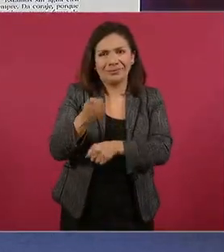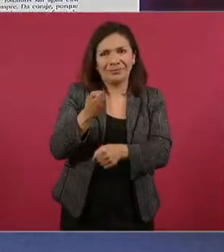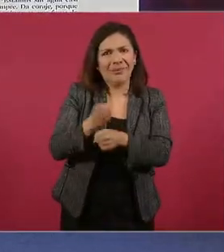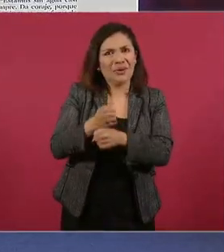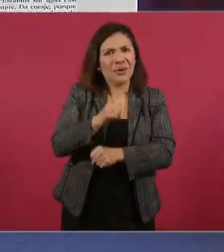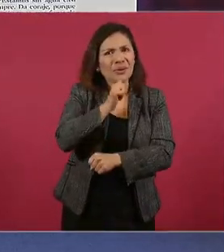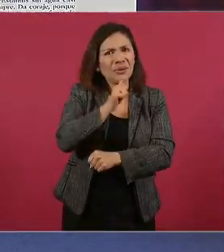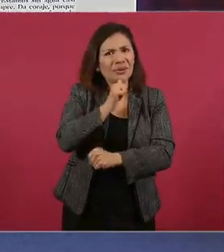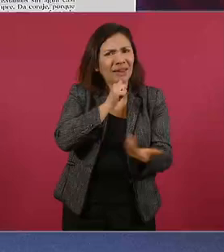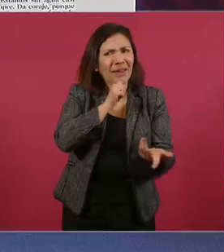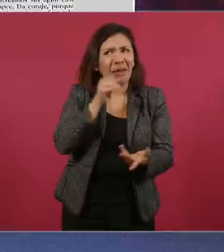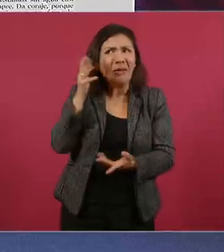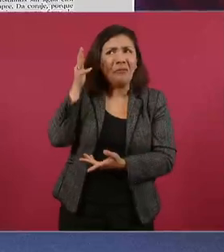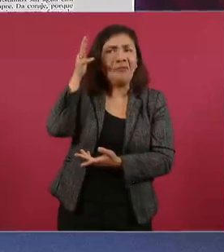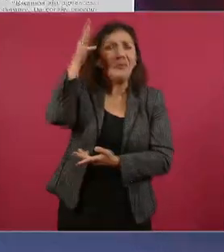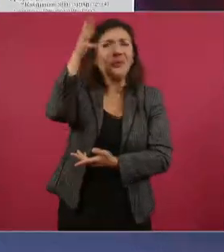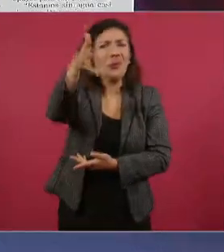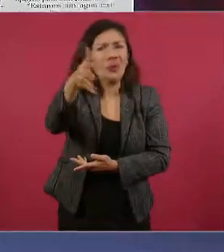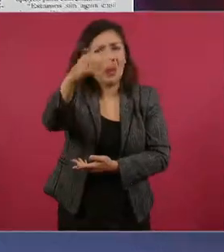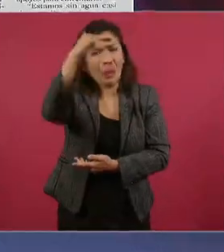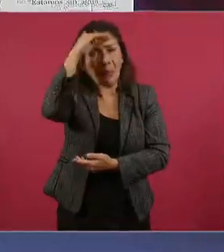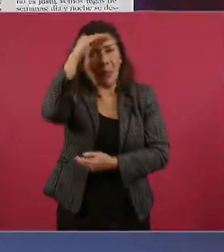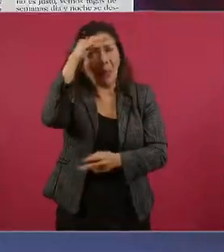no se inicia el plan,